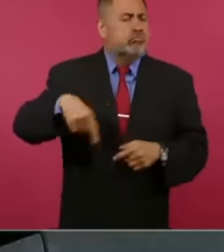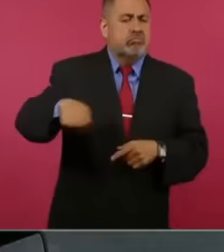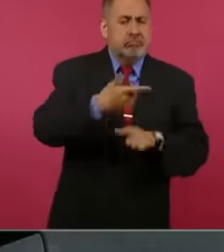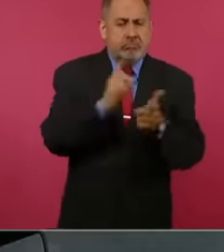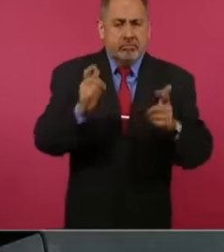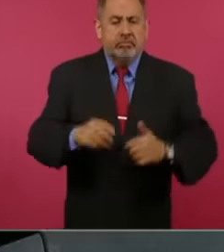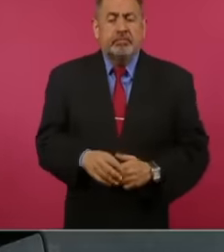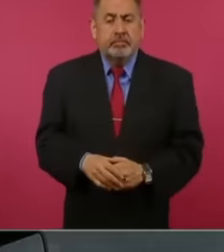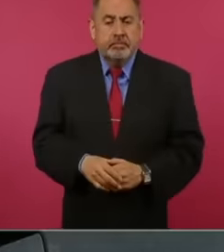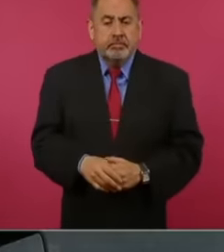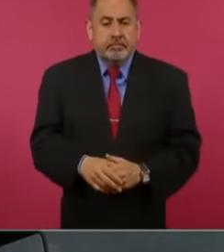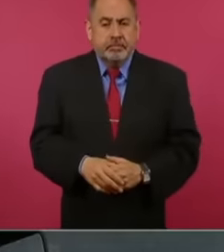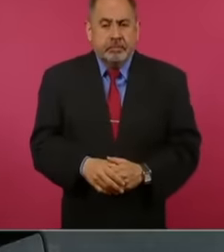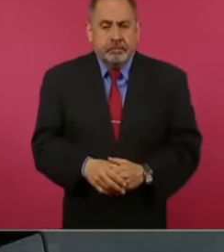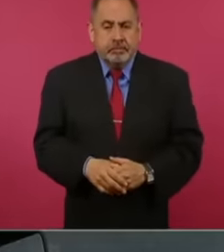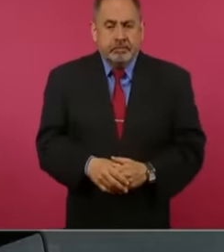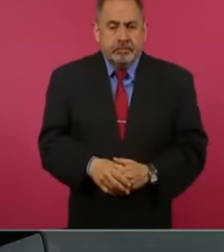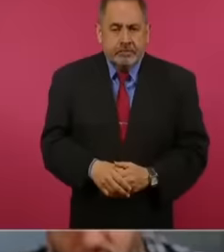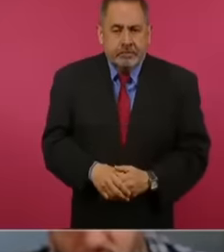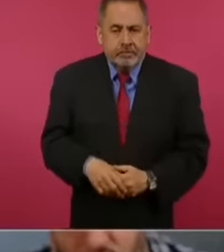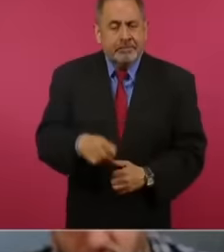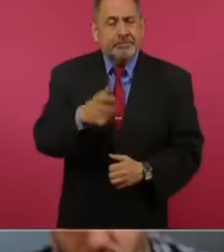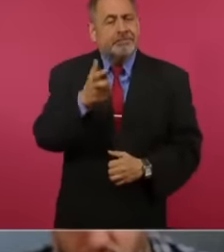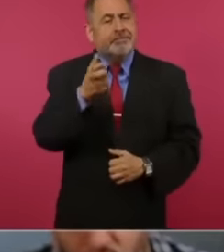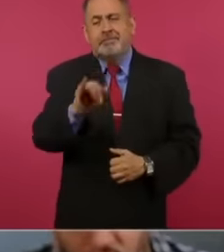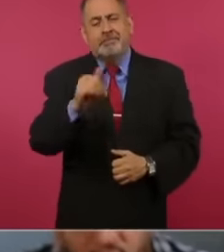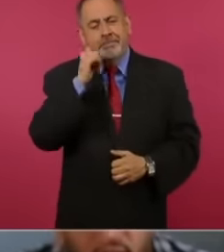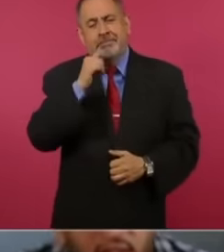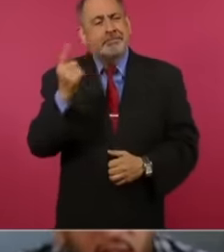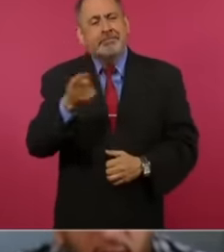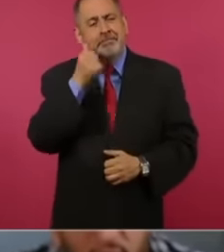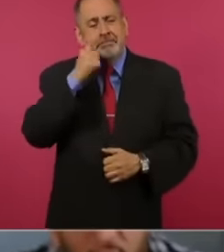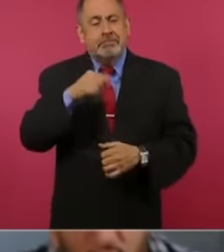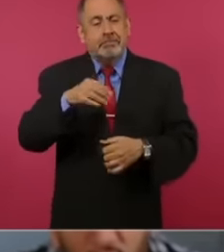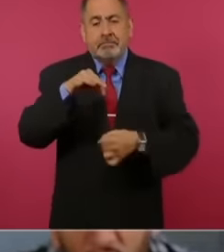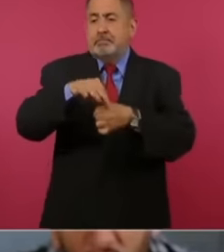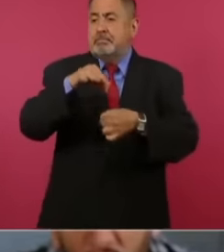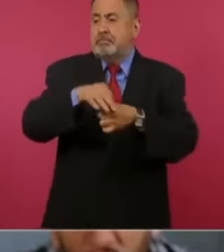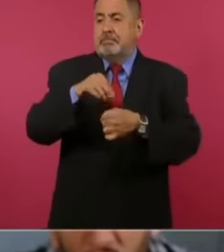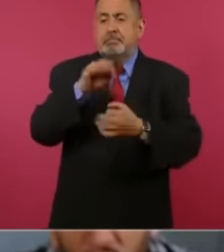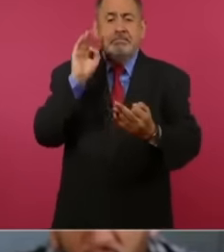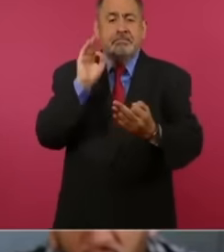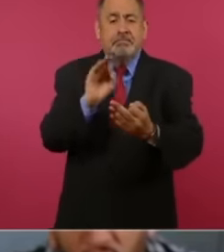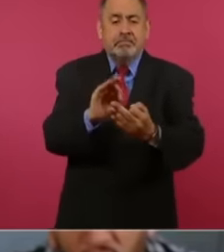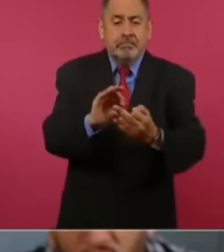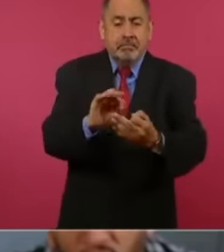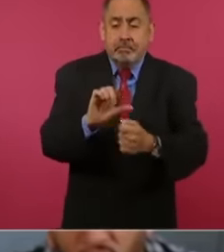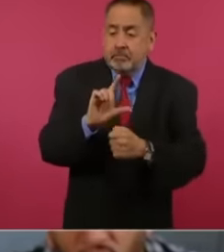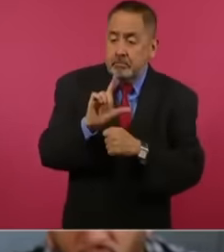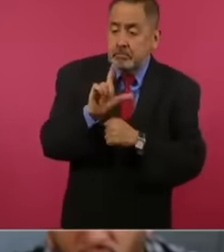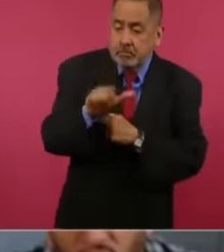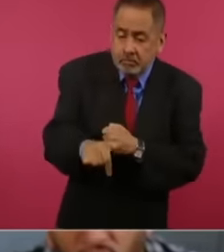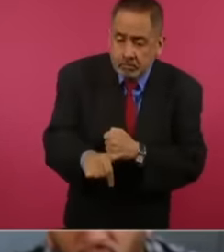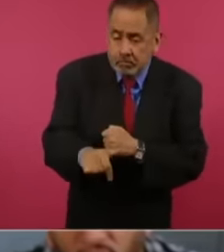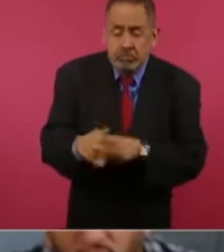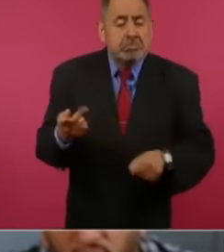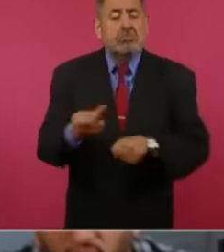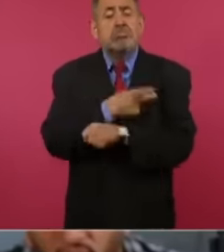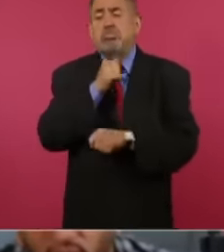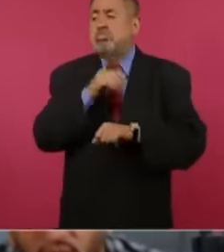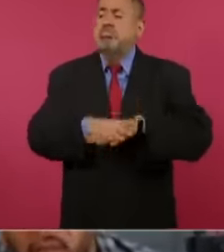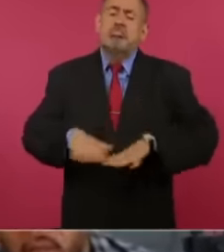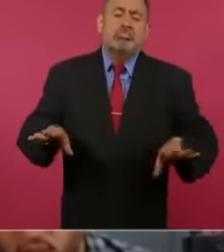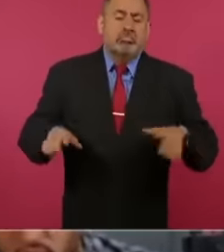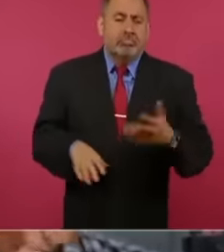son los partidos, presidente, denuncian en la época electoral y luego ya nadie le da seguimiento a eso. Sí.